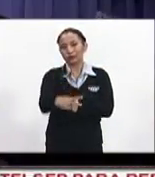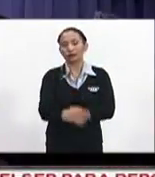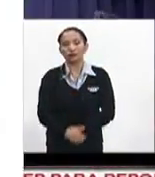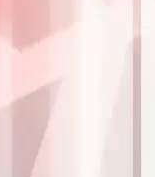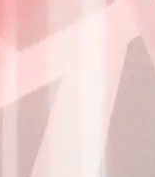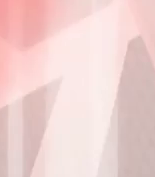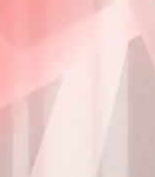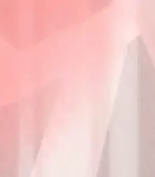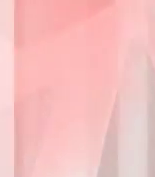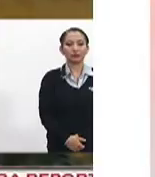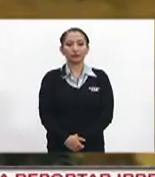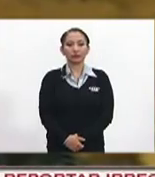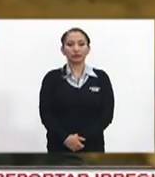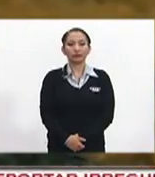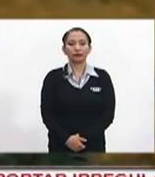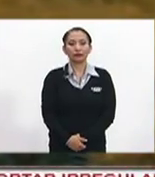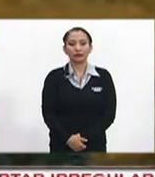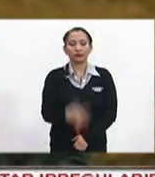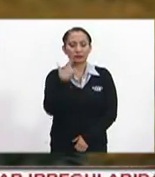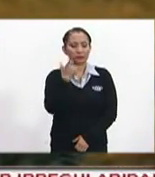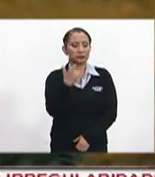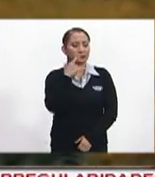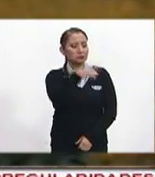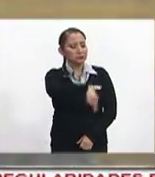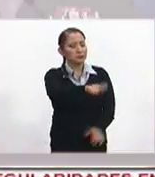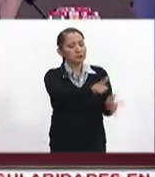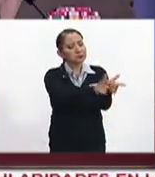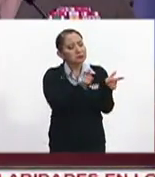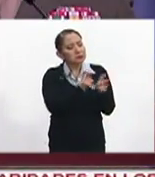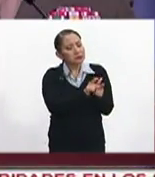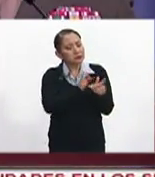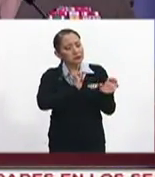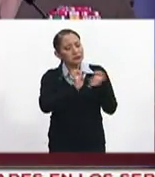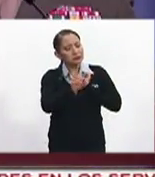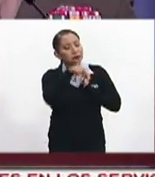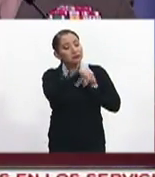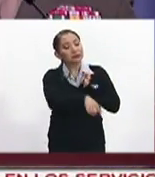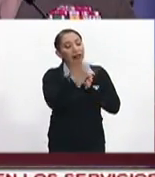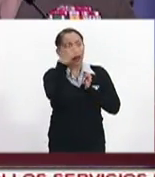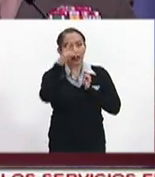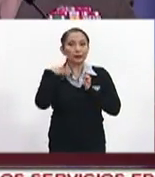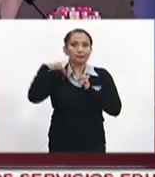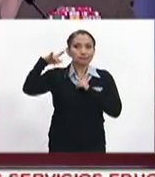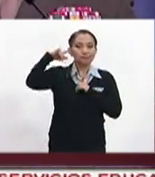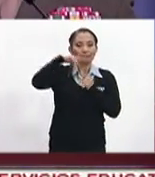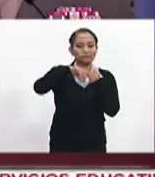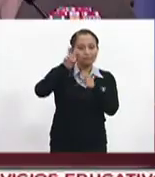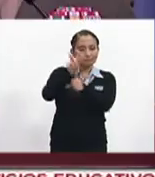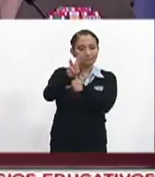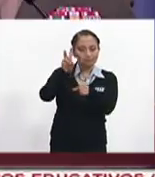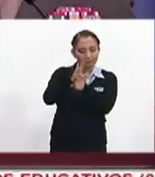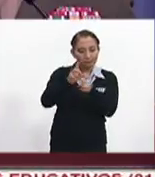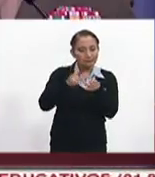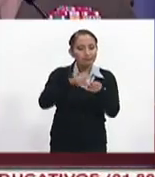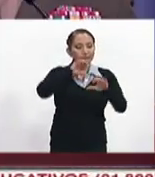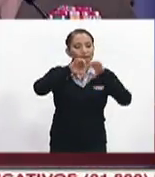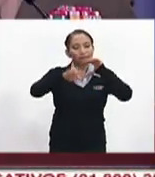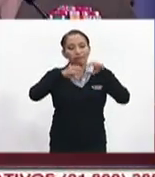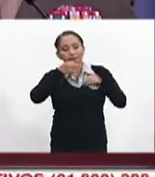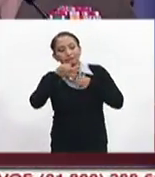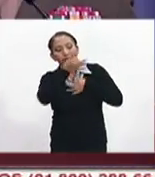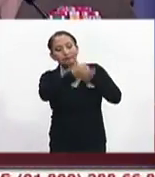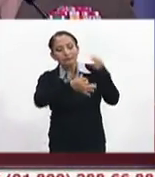México. Los esfuerzos de la Guardia Nacional incluirán ingeniería aeronáutica, vigilancia,